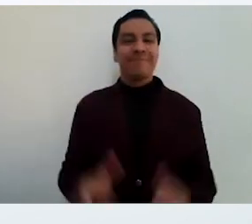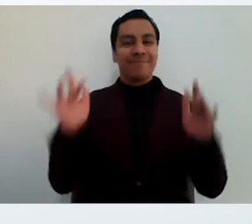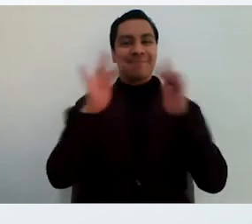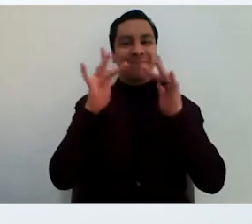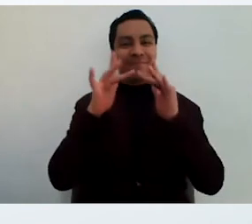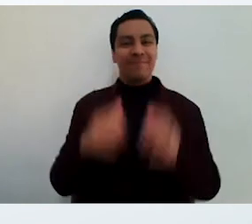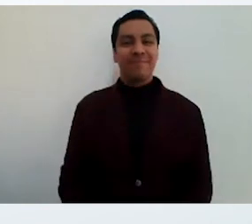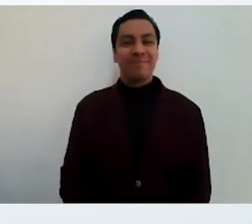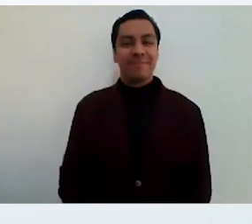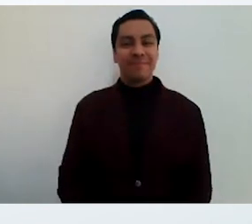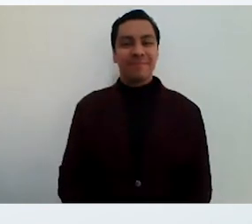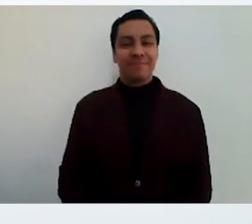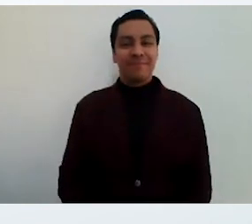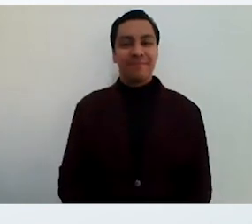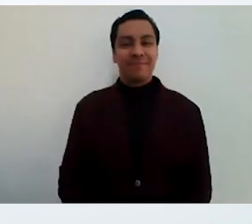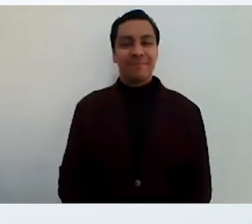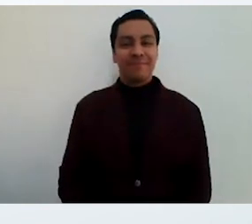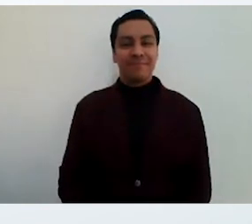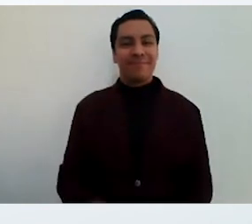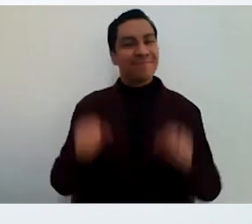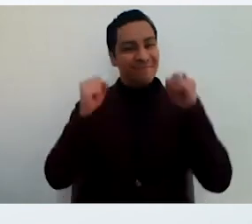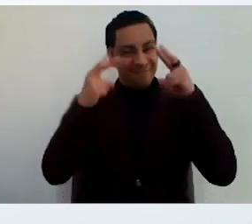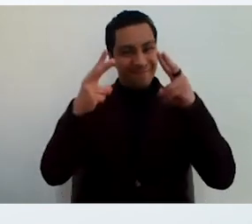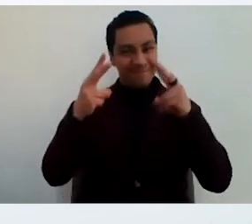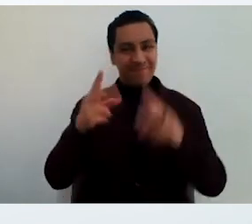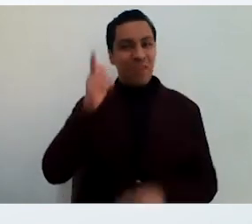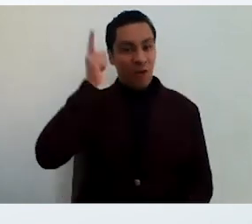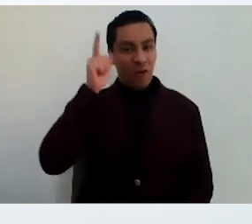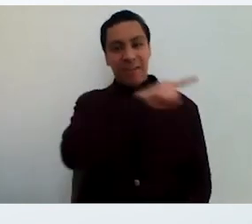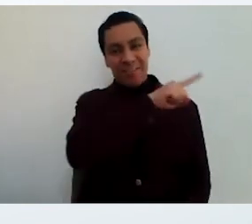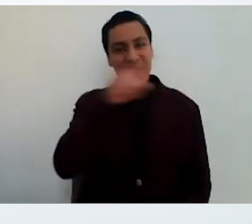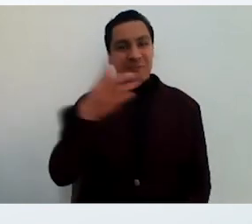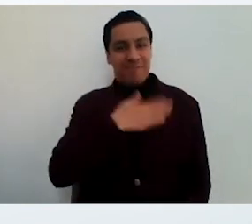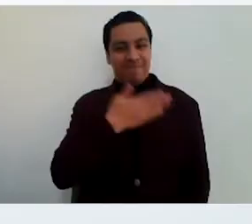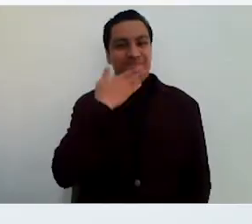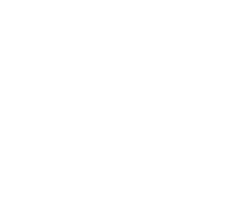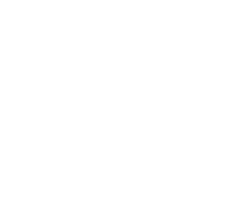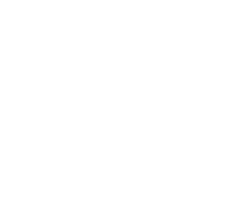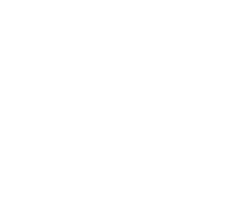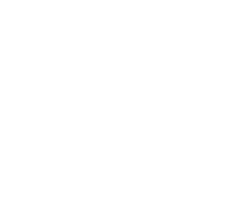hasta luego. Que estén todos muy bien. Muchas gracias tú también.